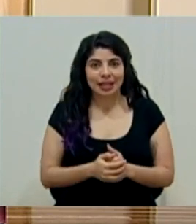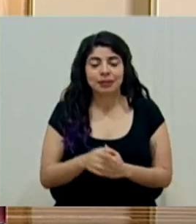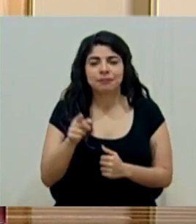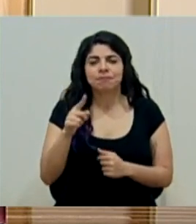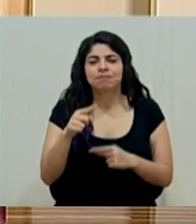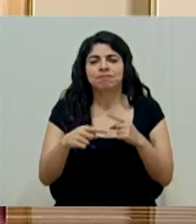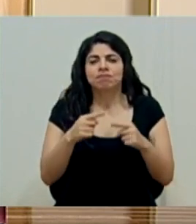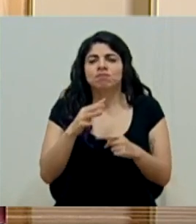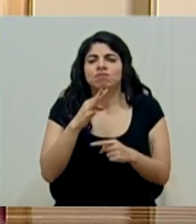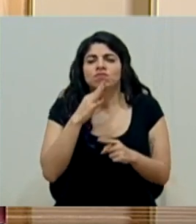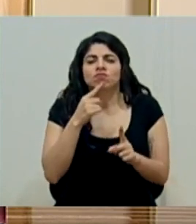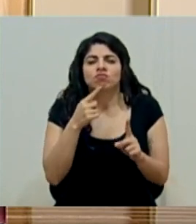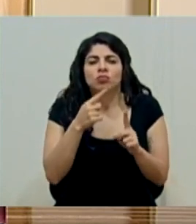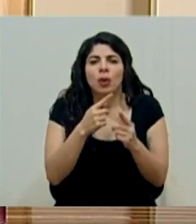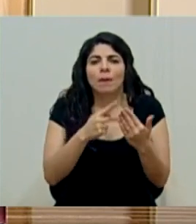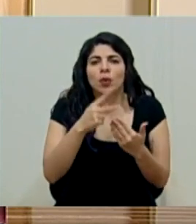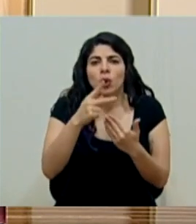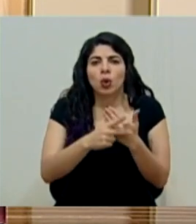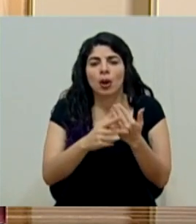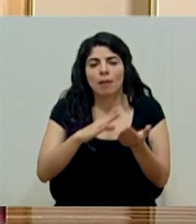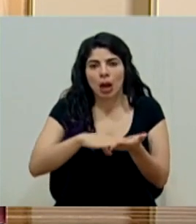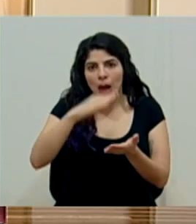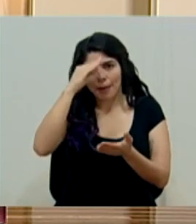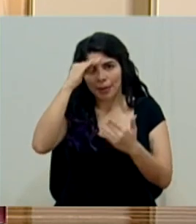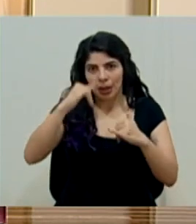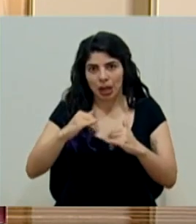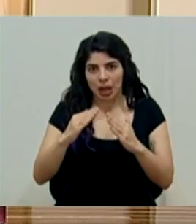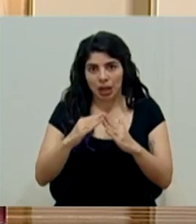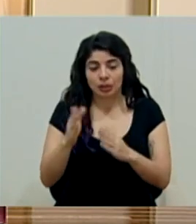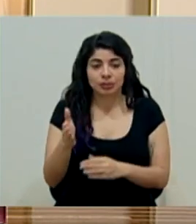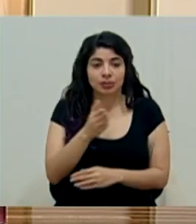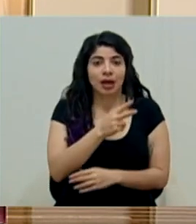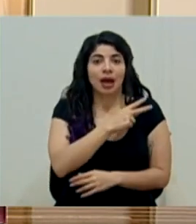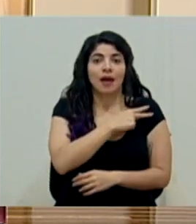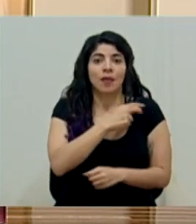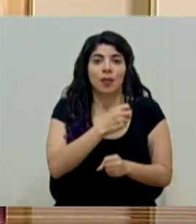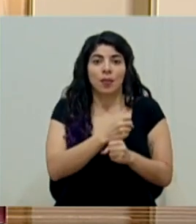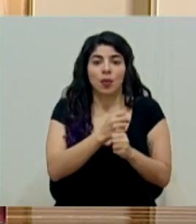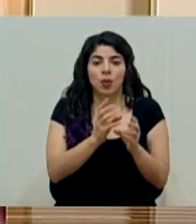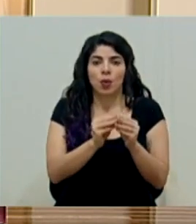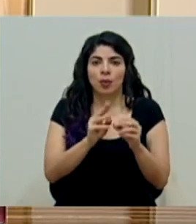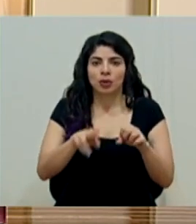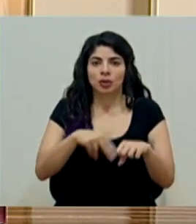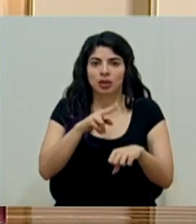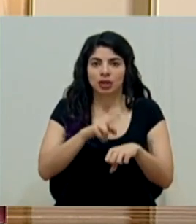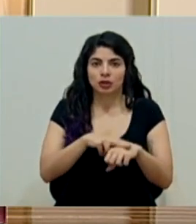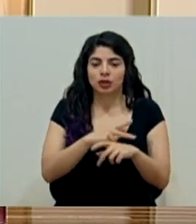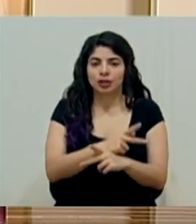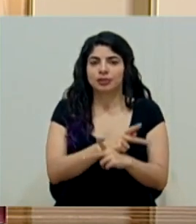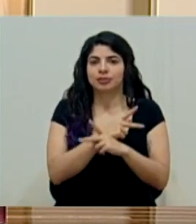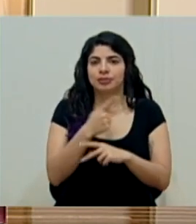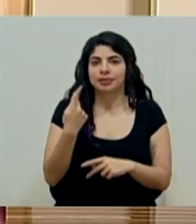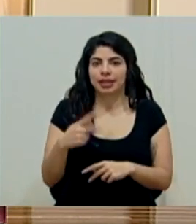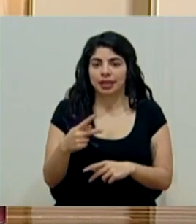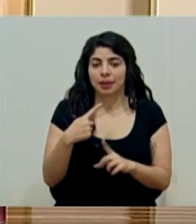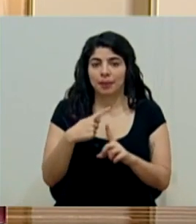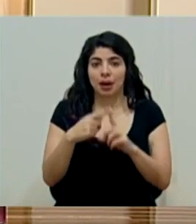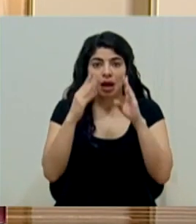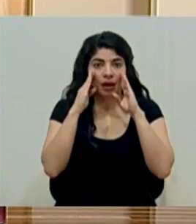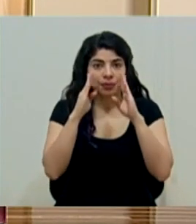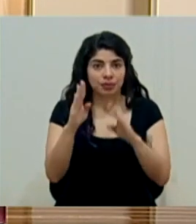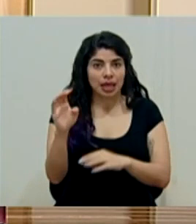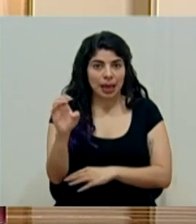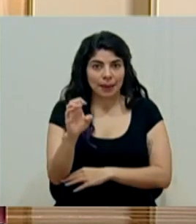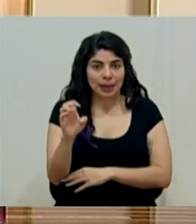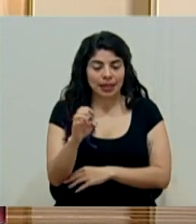quien se va a referir sobre el programa Aprendo en Casa, y al jefe de operaciones de la Comisión Nacional de Prevención de Riesgos y